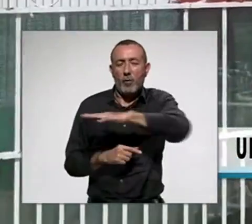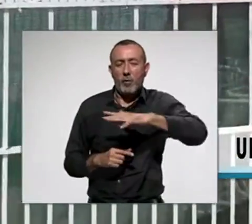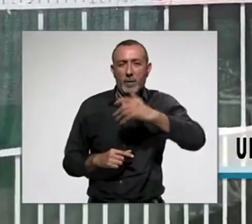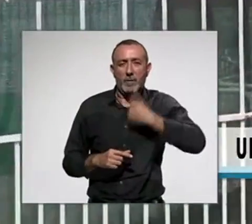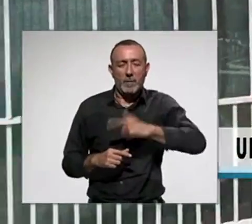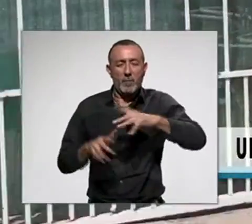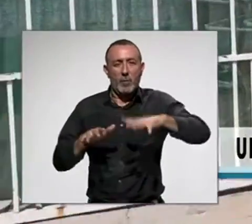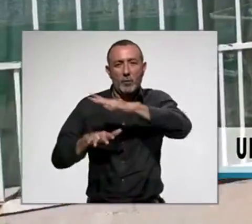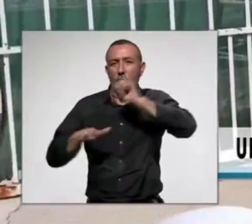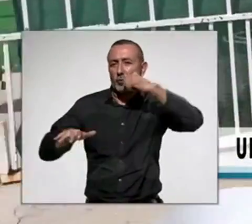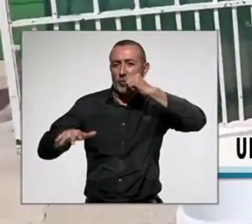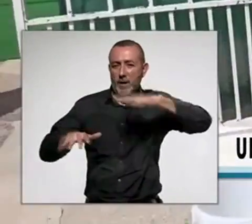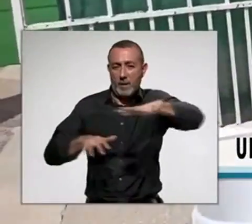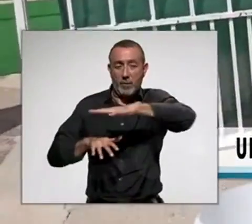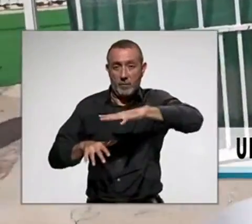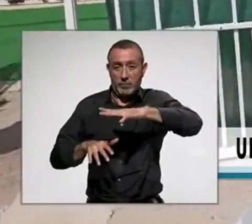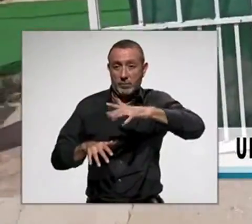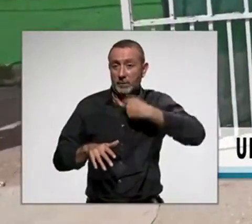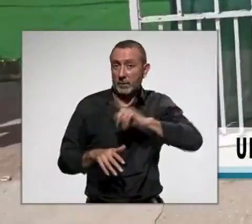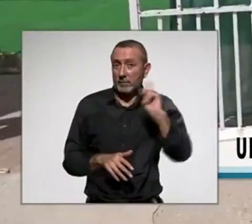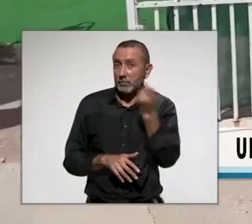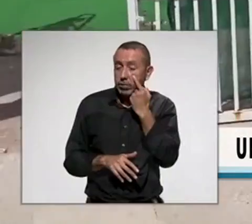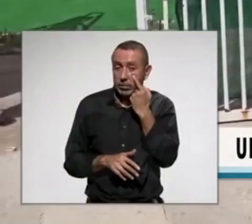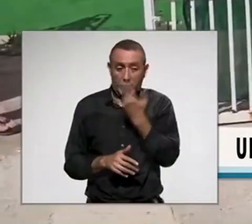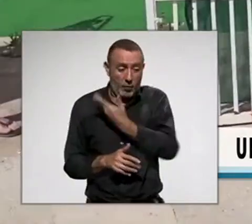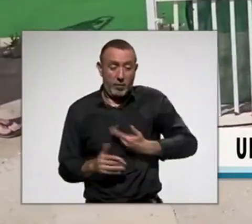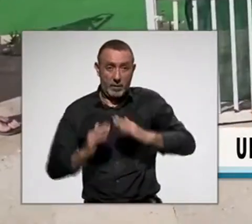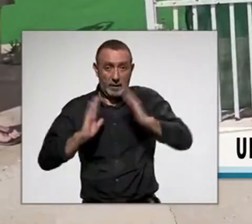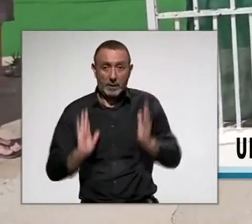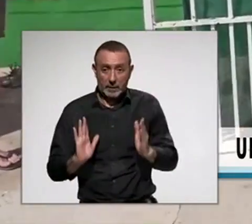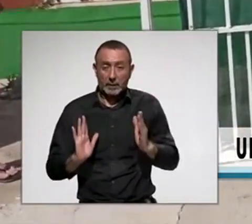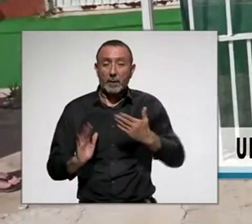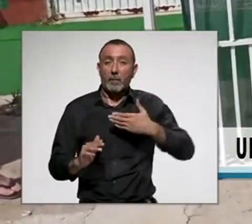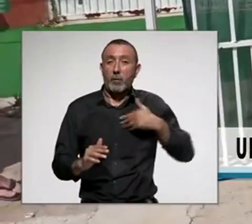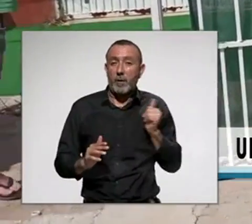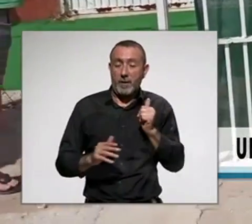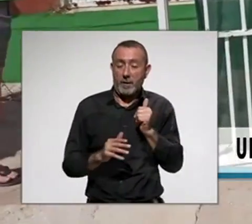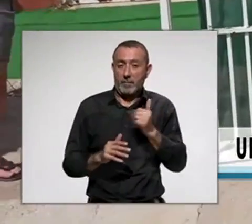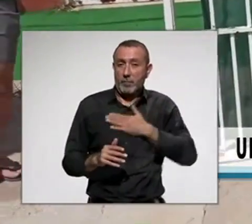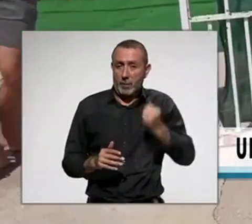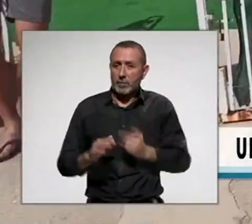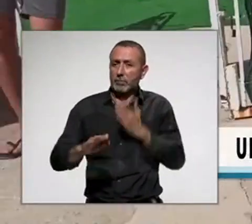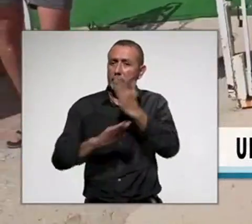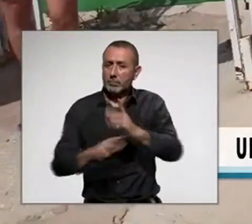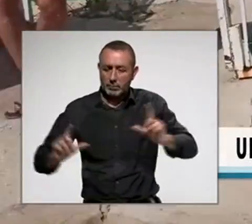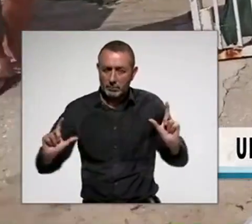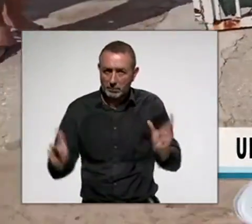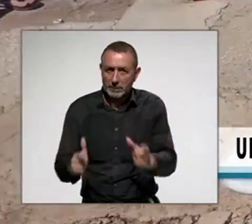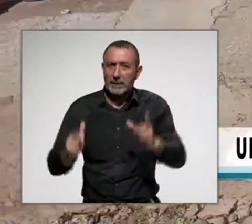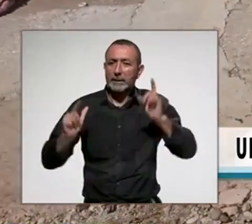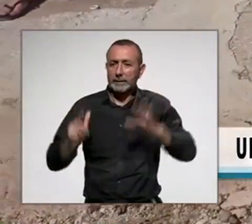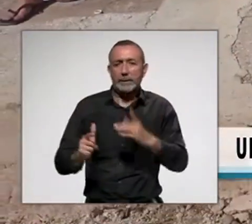Cortijo de Maza, en Churriana. Tras ser localizada por los dueños de la casa, los agentes de la policía local pudieron capturarla, no